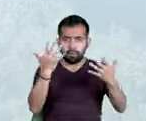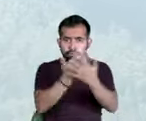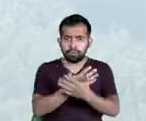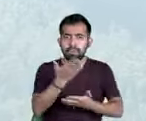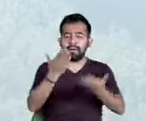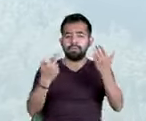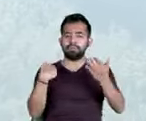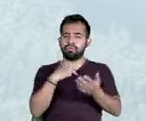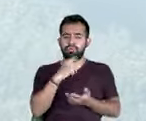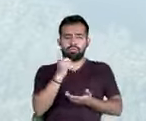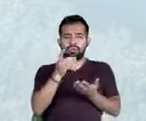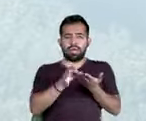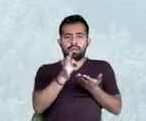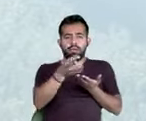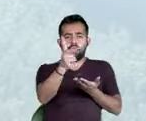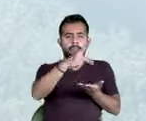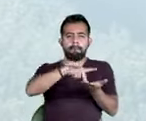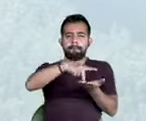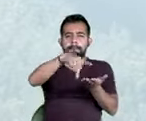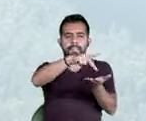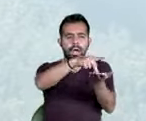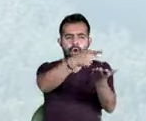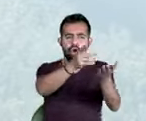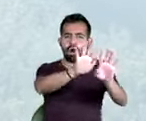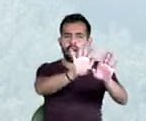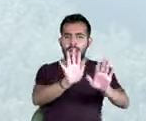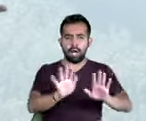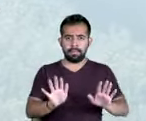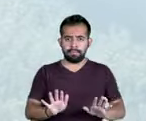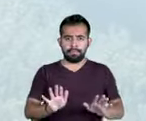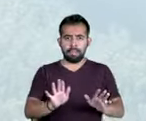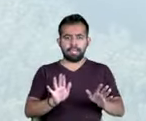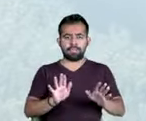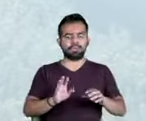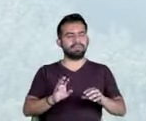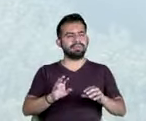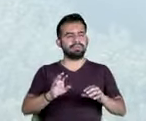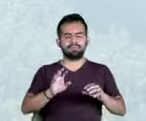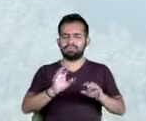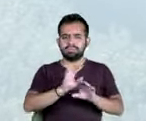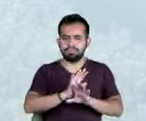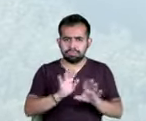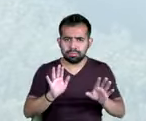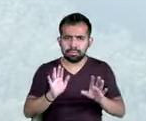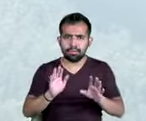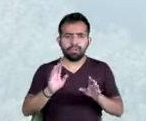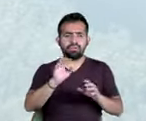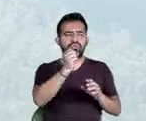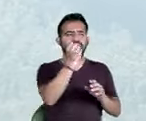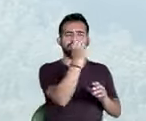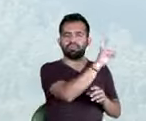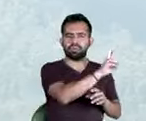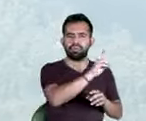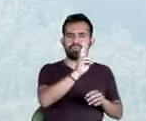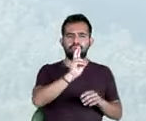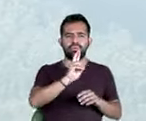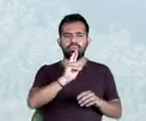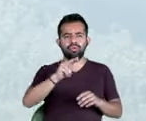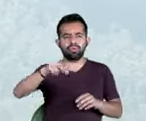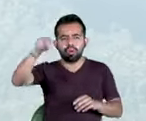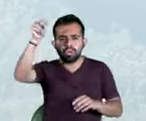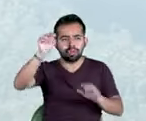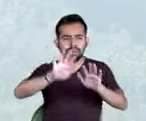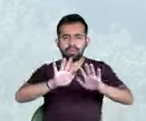parroquias urbanas que constituyen este, digamos, desordenado chorizo que va de norte a sur y de sur a norte. No, el